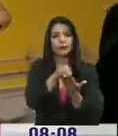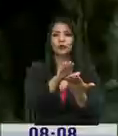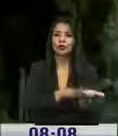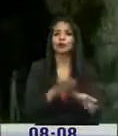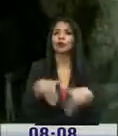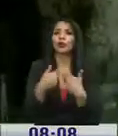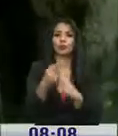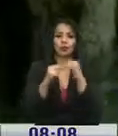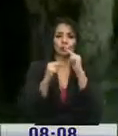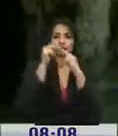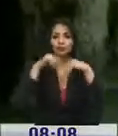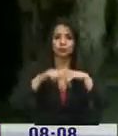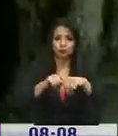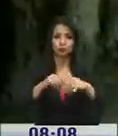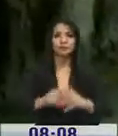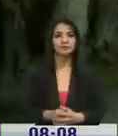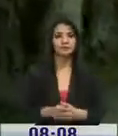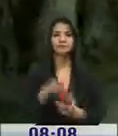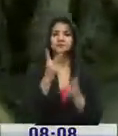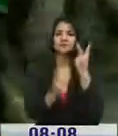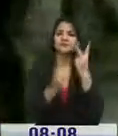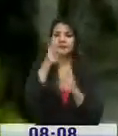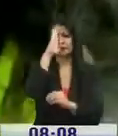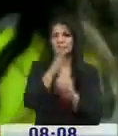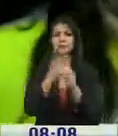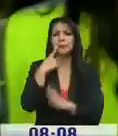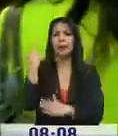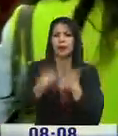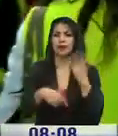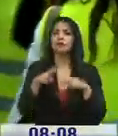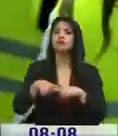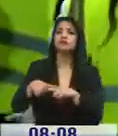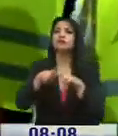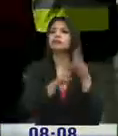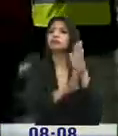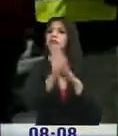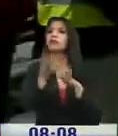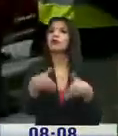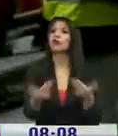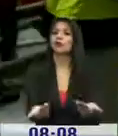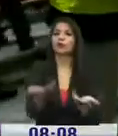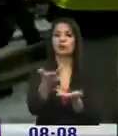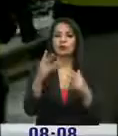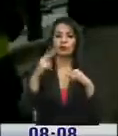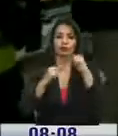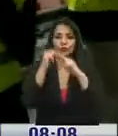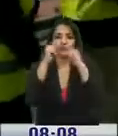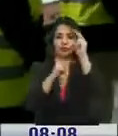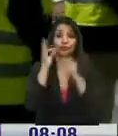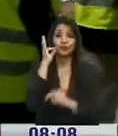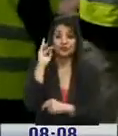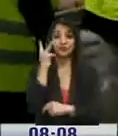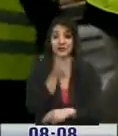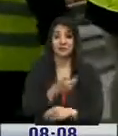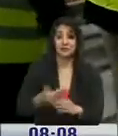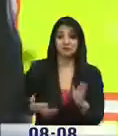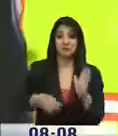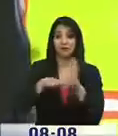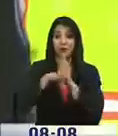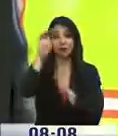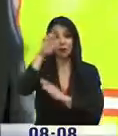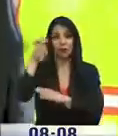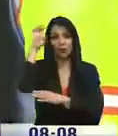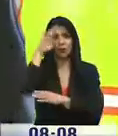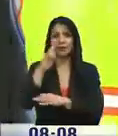desarrolla. El objetivo de esta visita es verificar cómo está el avance de obra. Y para la vicepresidenta del Banco Europeo hay